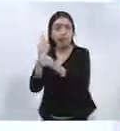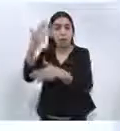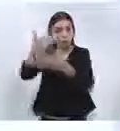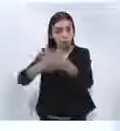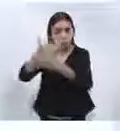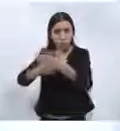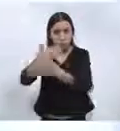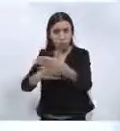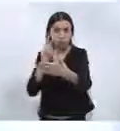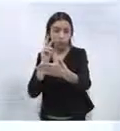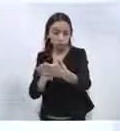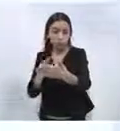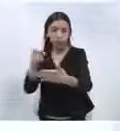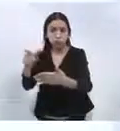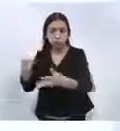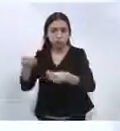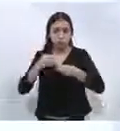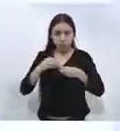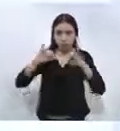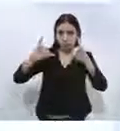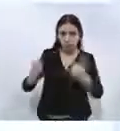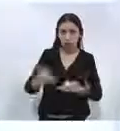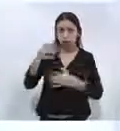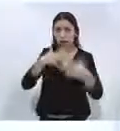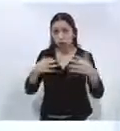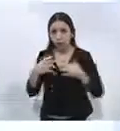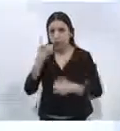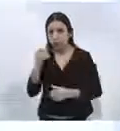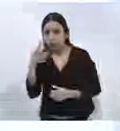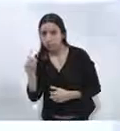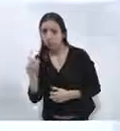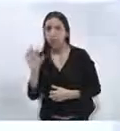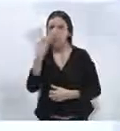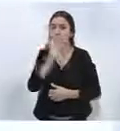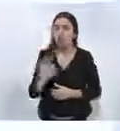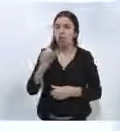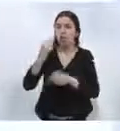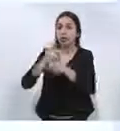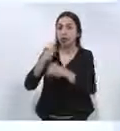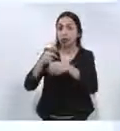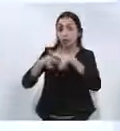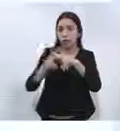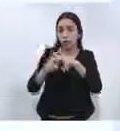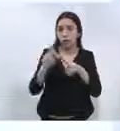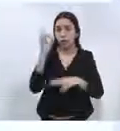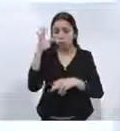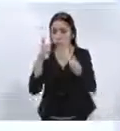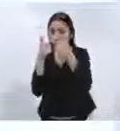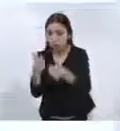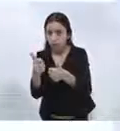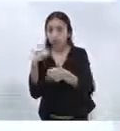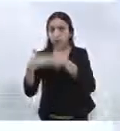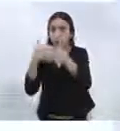si adquirieron esos animales, ¿verdad? Y si adquirieron, si están haciendo el trabajo técnico correcto, de manera